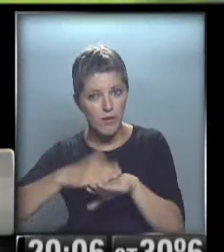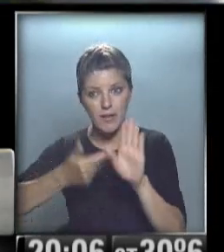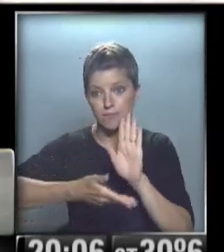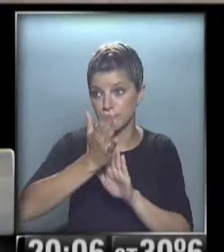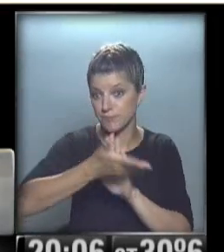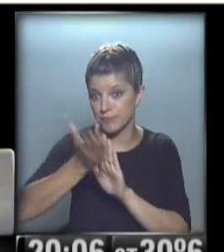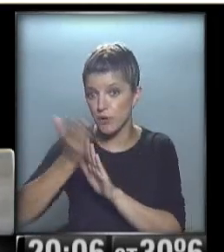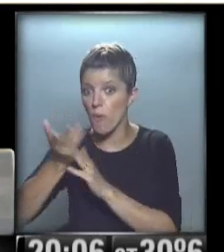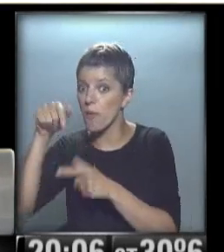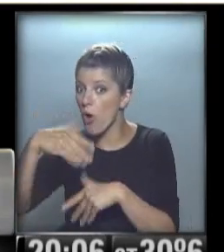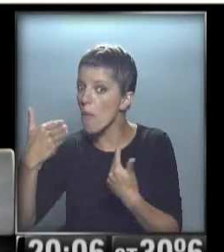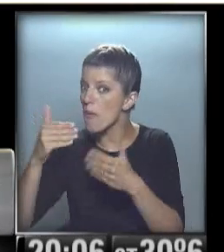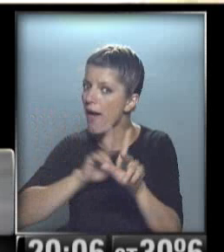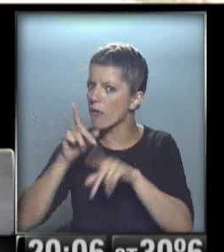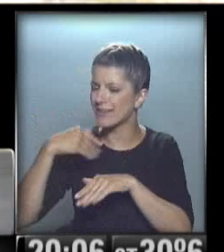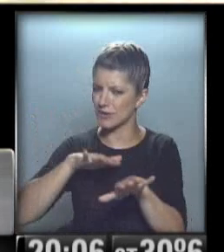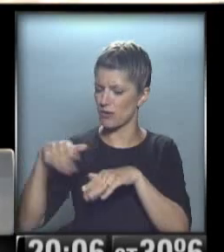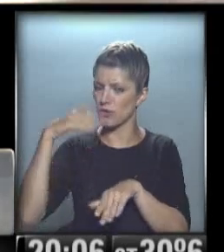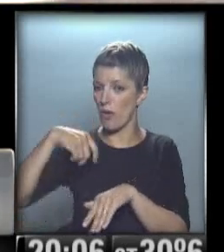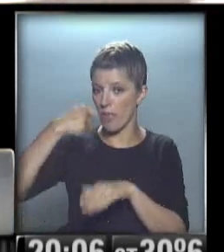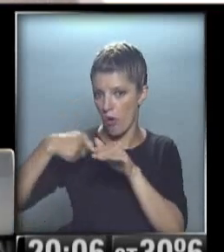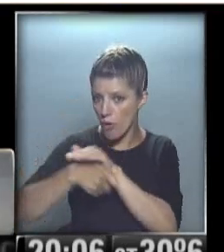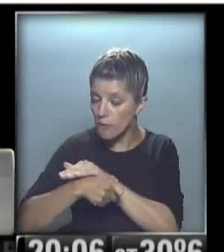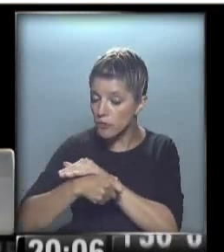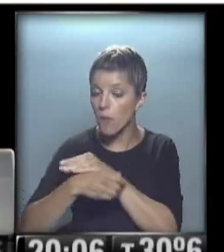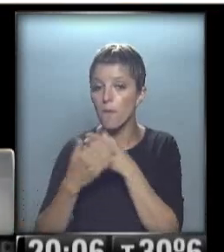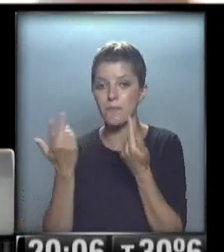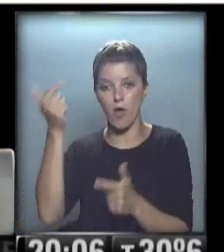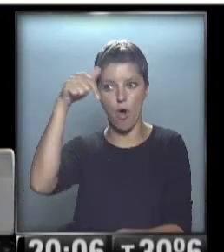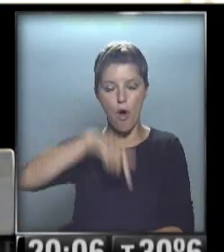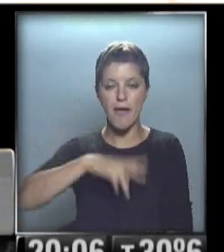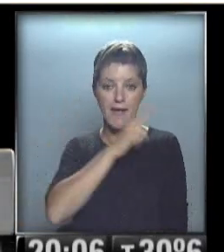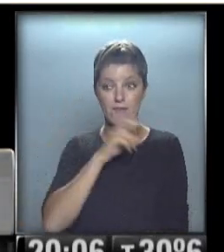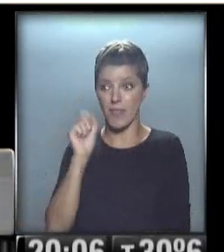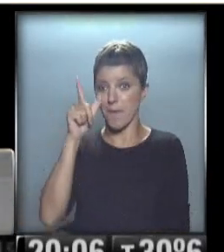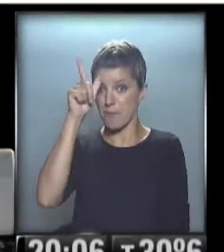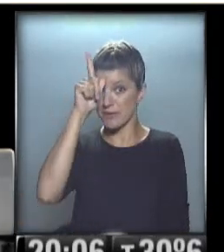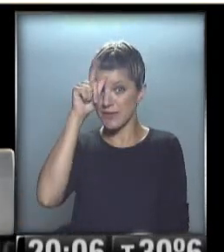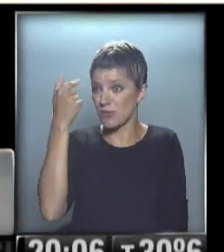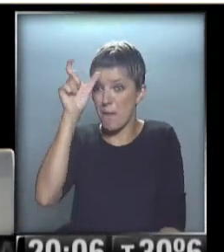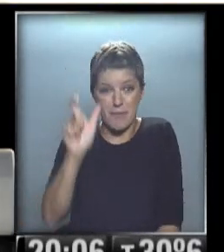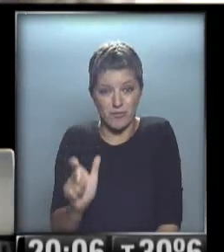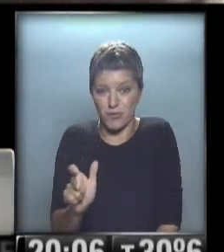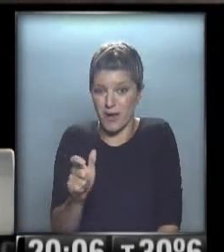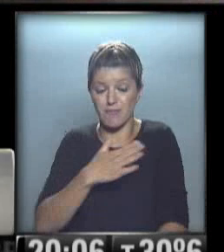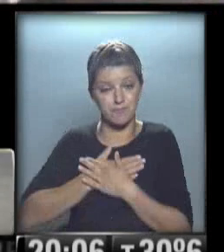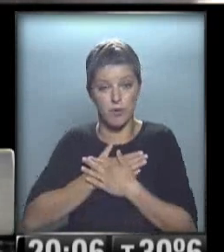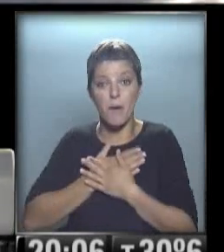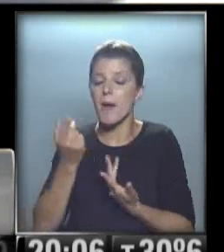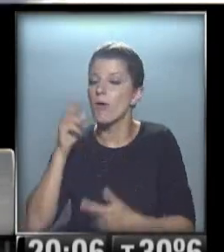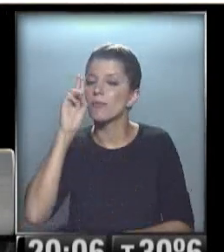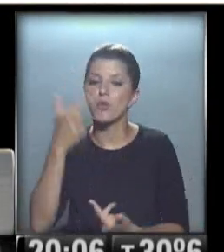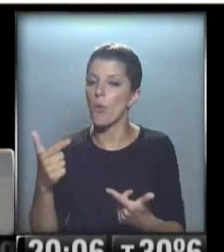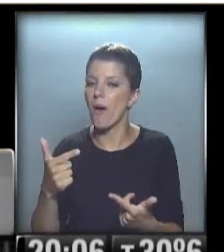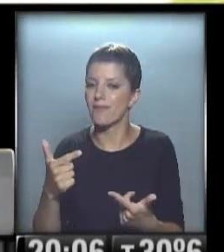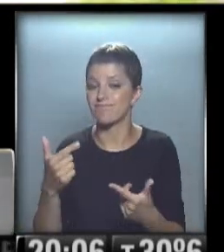están sospechados de graves hechos de corrupción. Hoy, el jefe de policía, Almada, es un policía querido por la tropa, pero no respetado, que no es lo